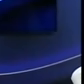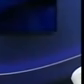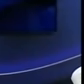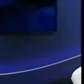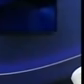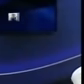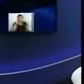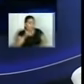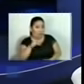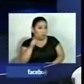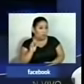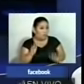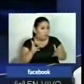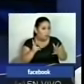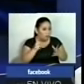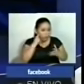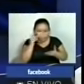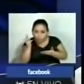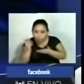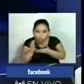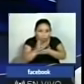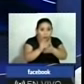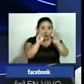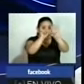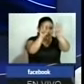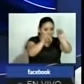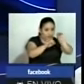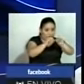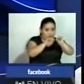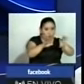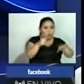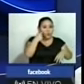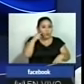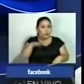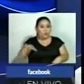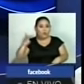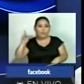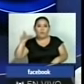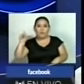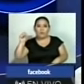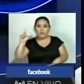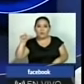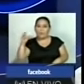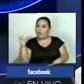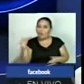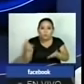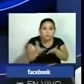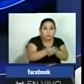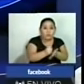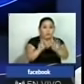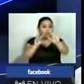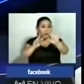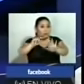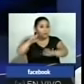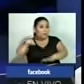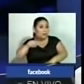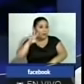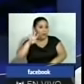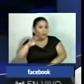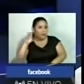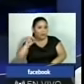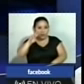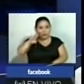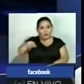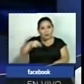Una campaña de captación de fondos en línea impulsada por Bruselas recaudó este lunes 7.400 millones de euros,